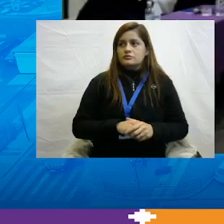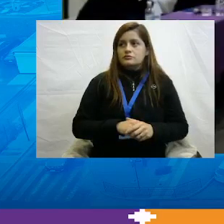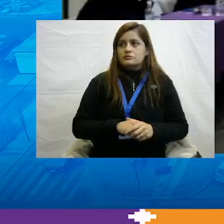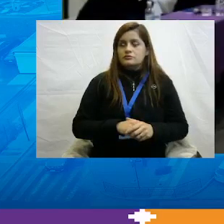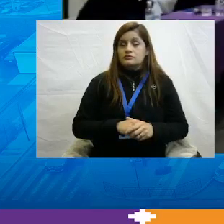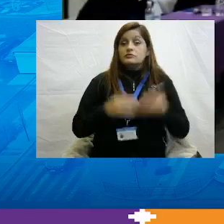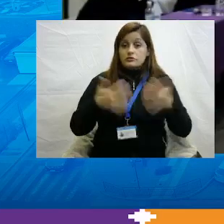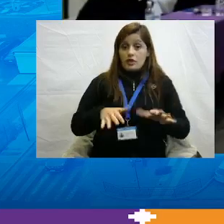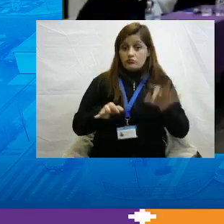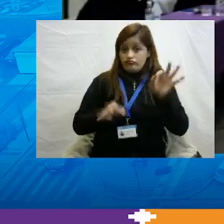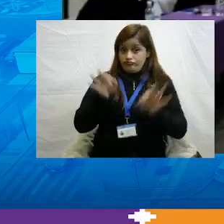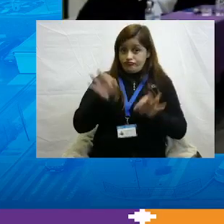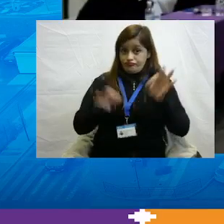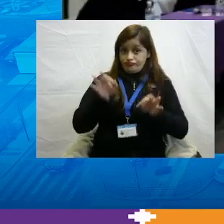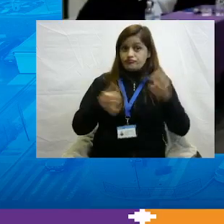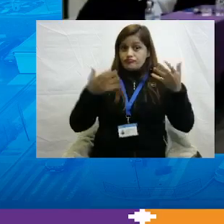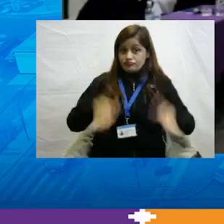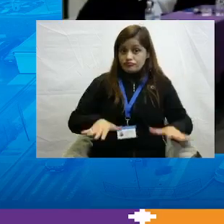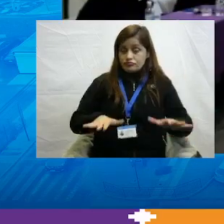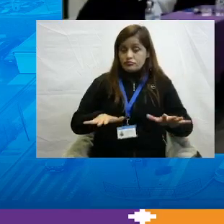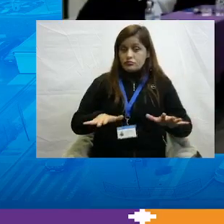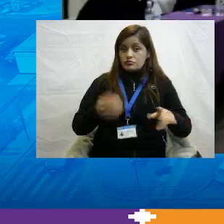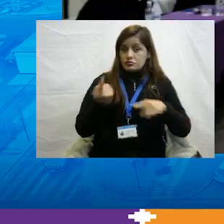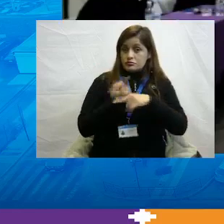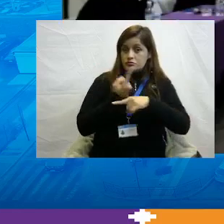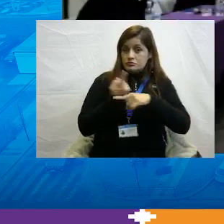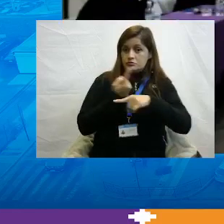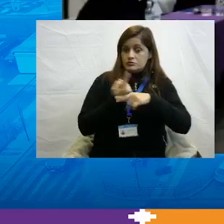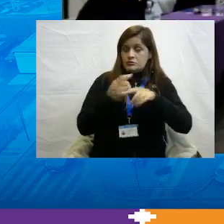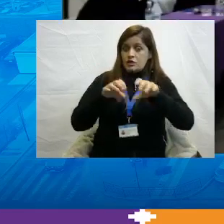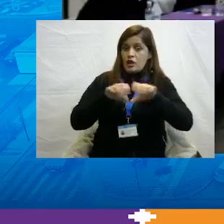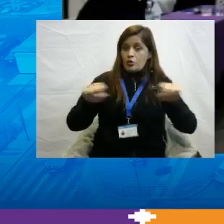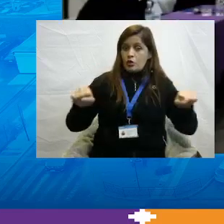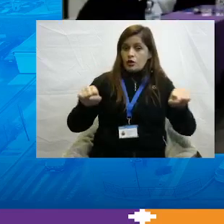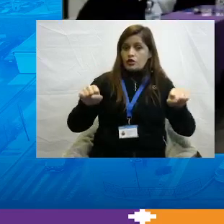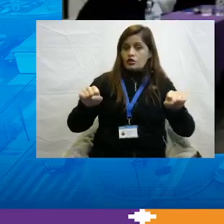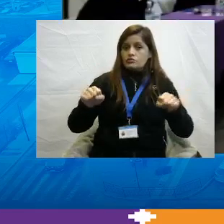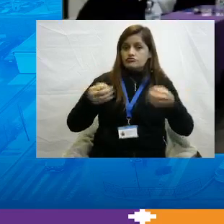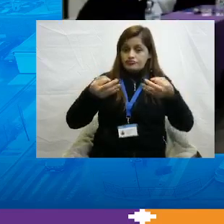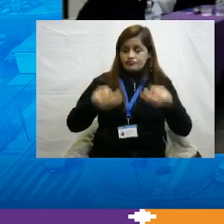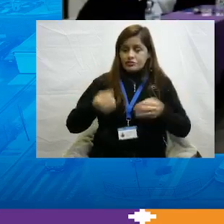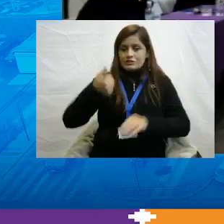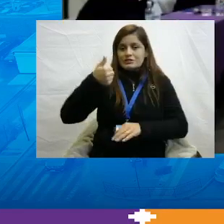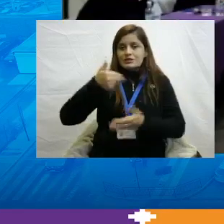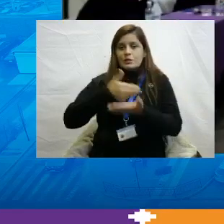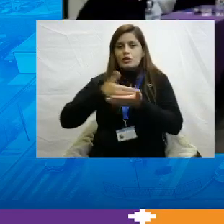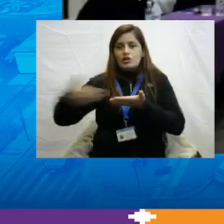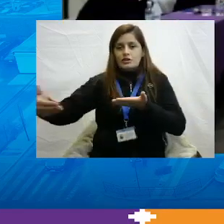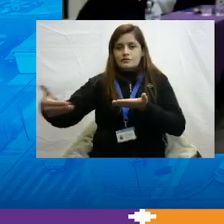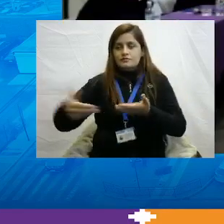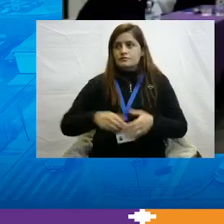Efectuada la audiencia preparatoria, se fija por base del tribunal 6.500.000 pesos.